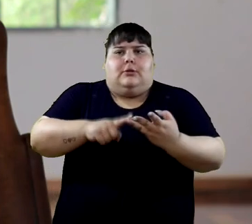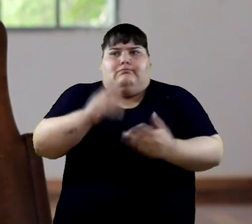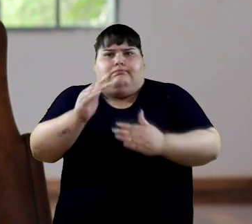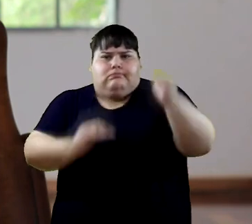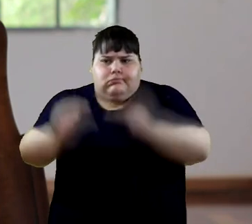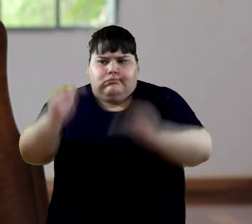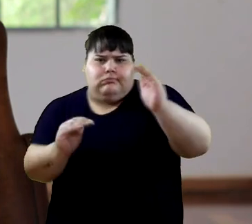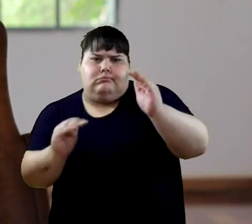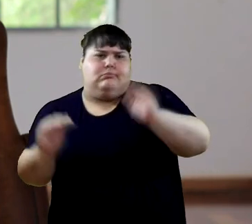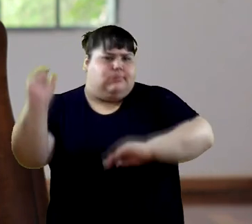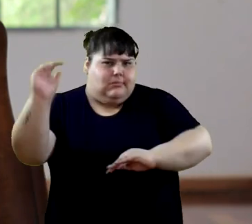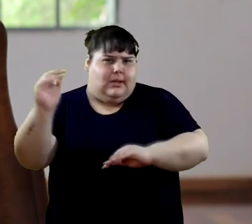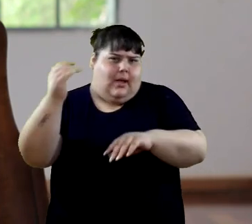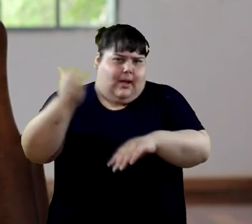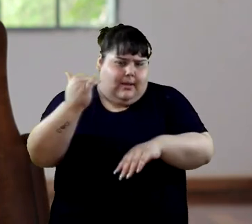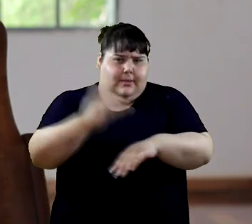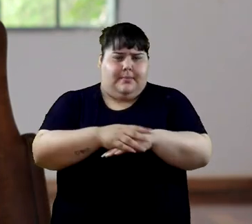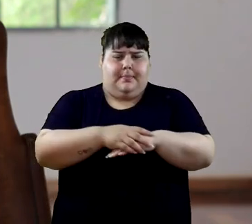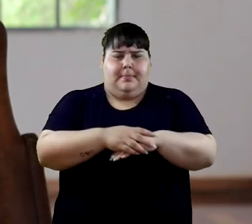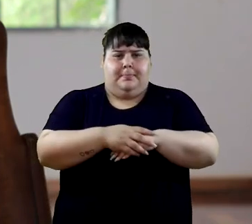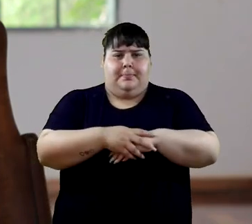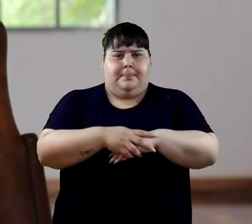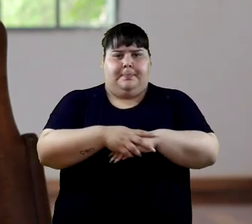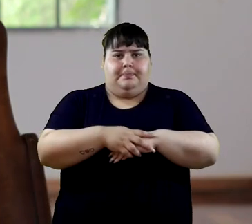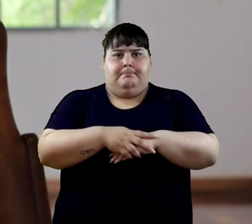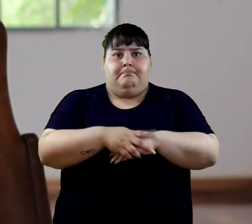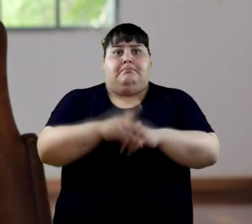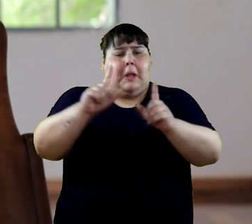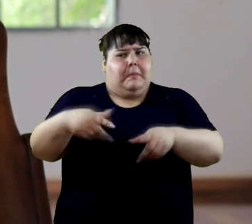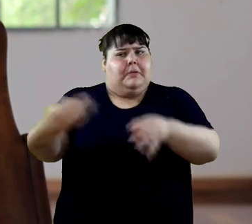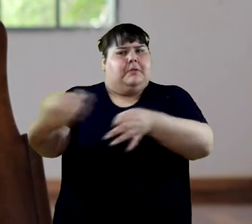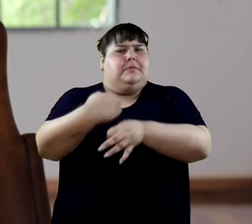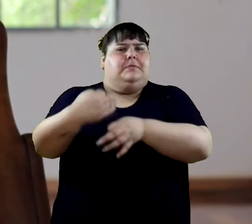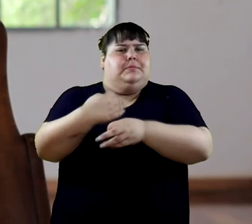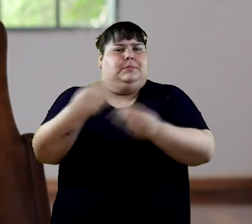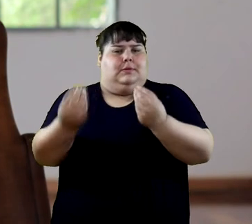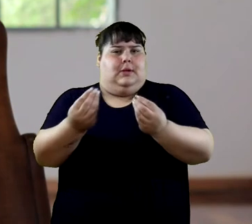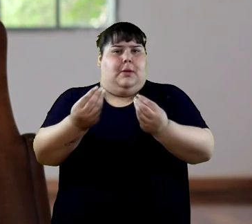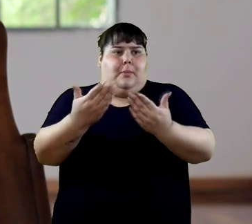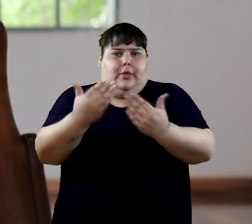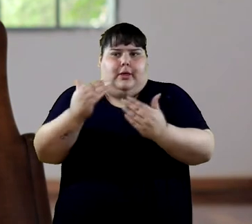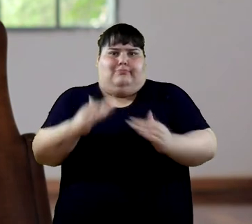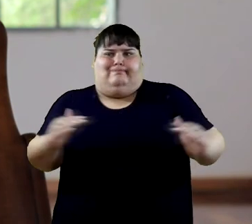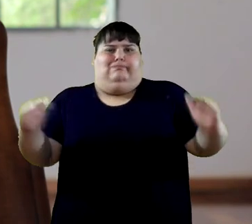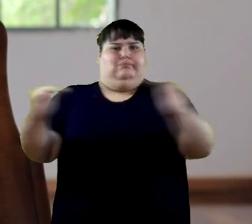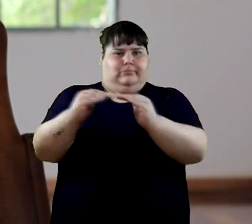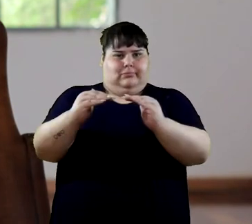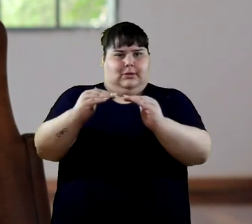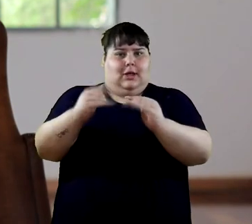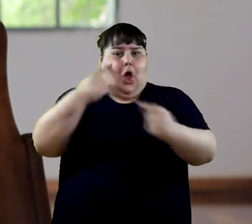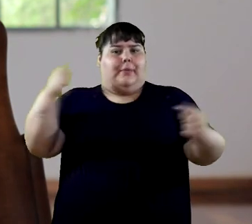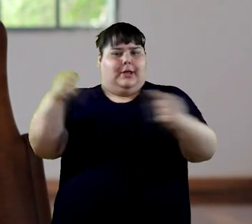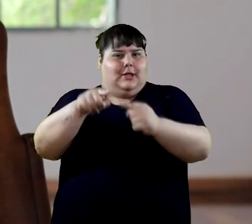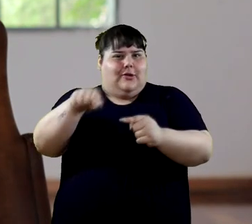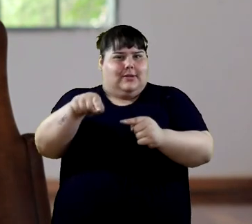las asimetrías que se representan en la sociedad, ¿no? Y nos enseña también a ser más justos, porque ese es el fin de la